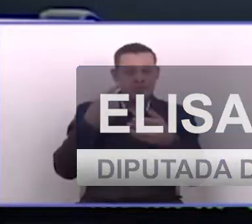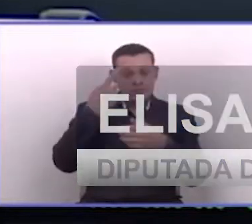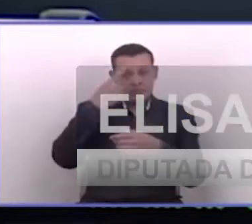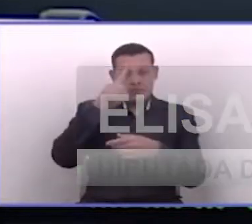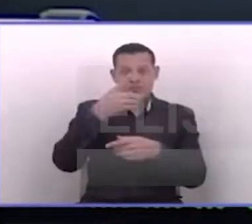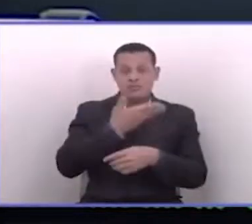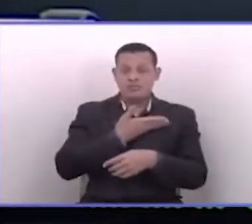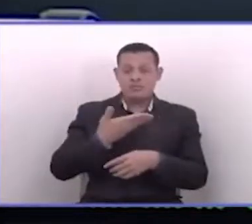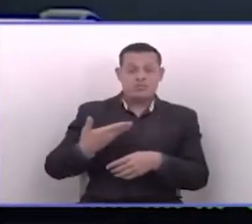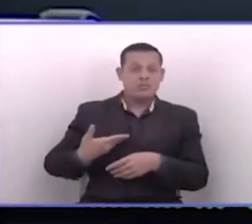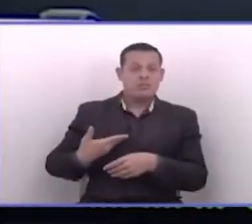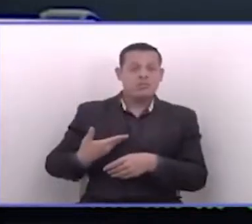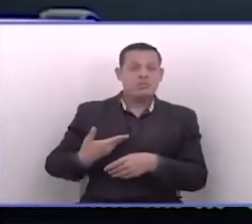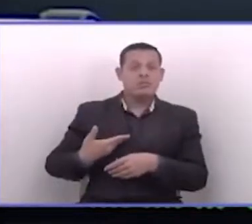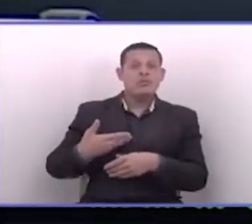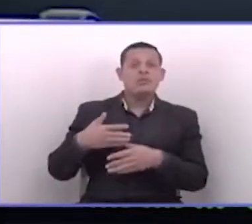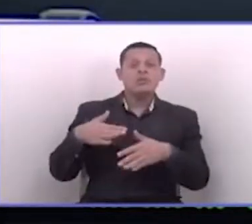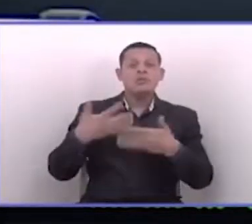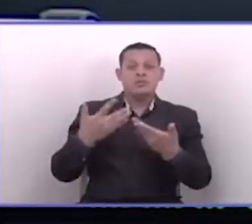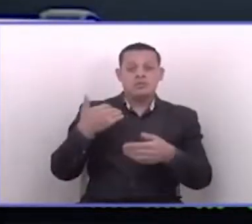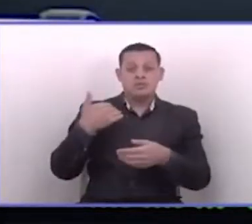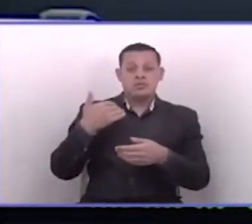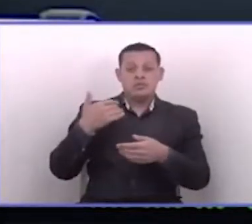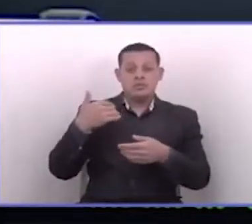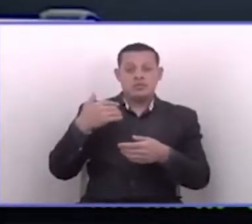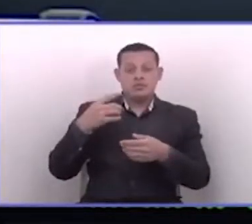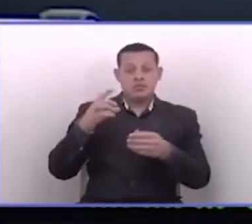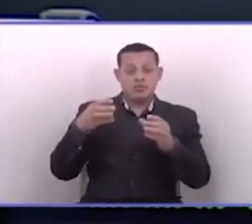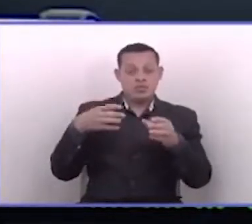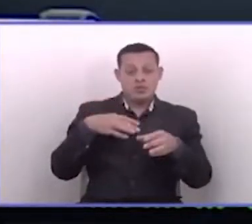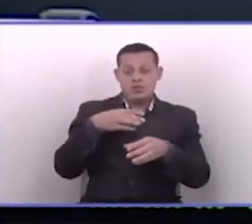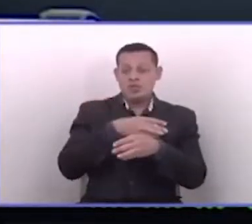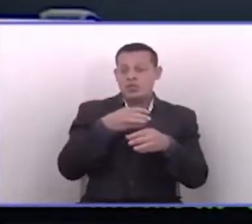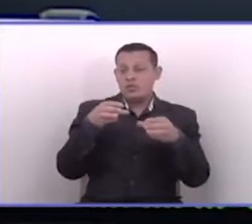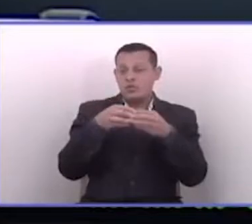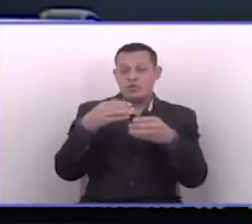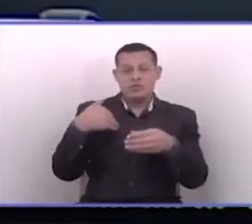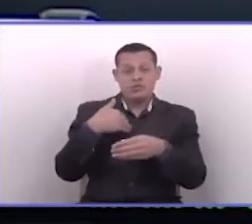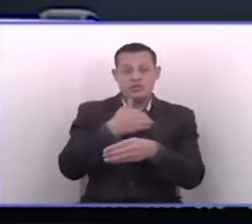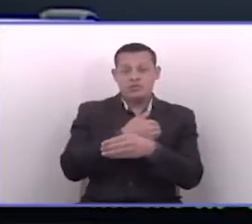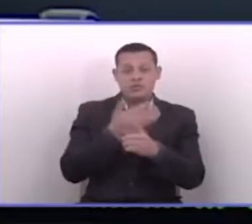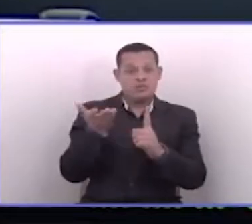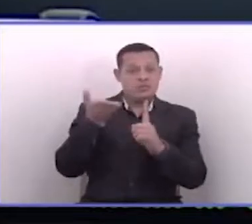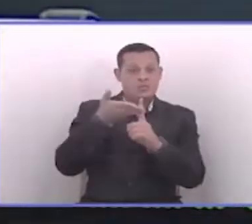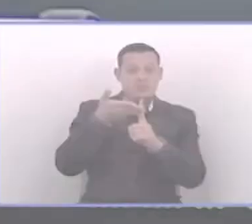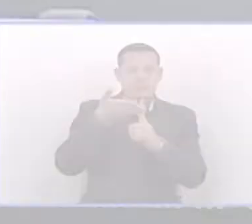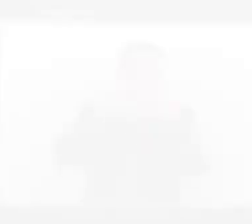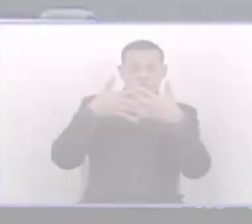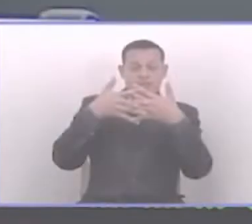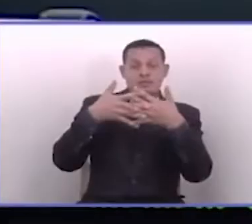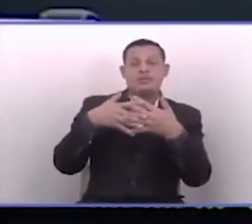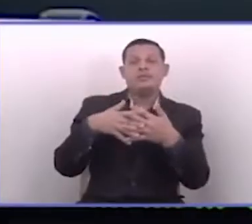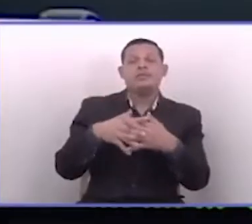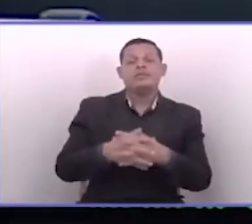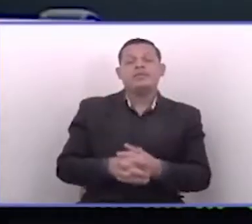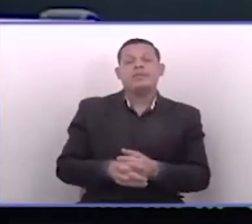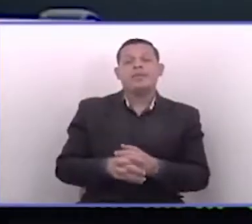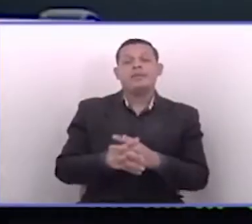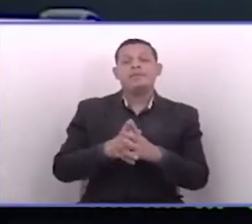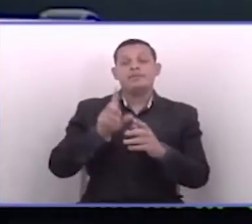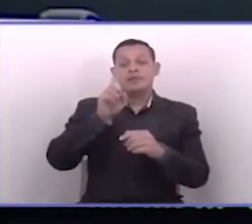iniciativa del Presidente de la República, por medio del Consejo de Ministros, decretó régimen de excepción